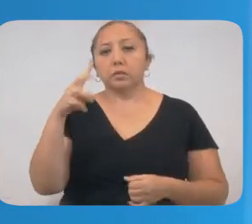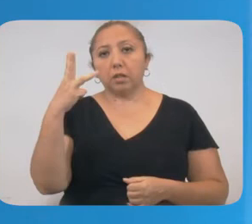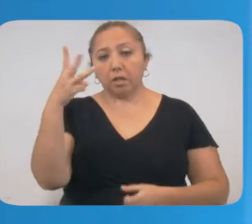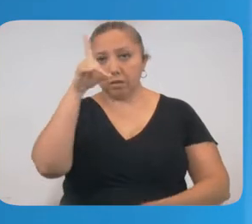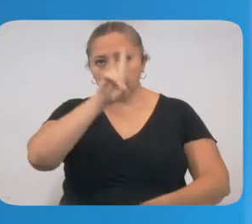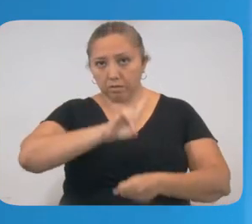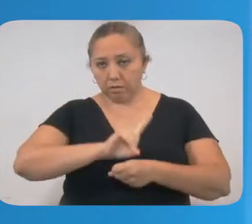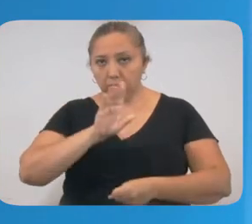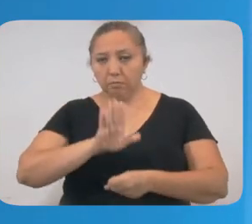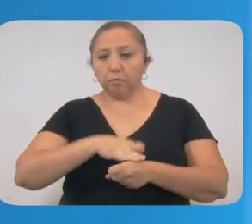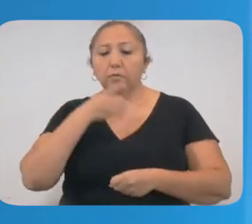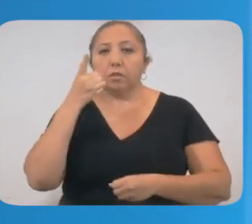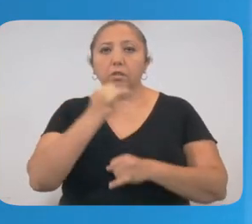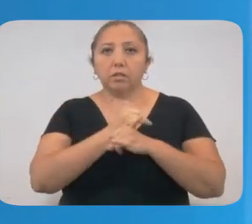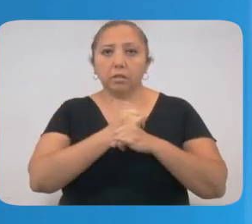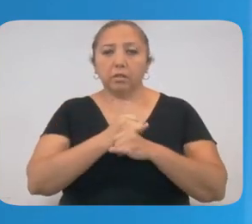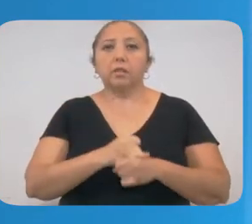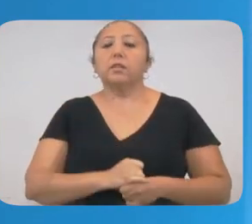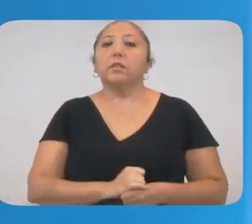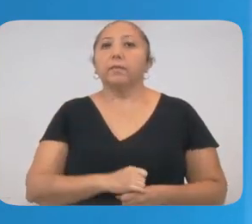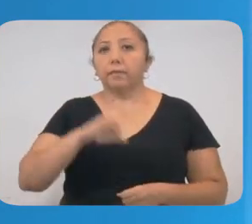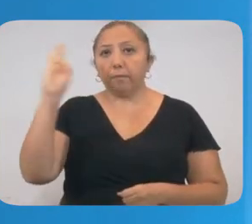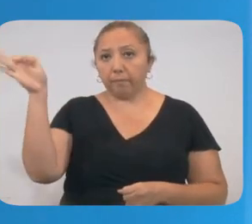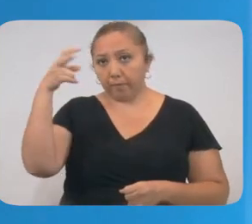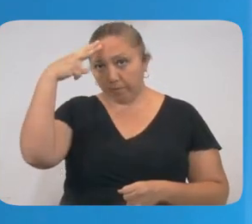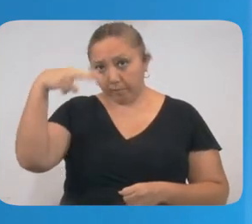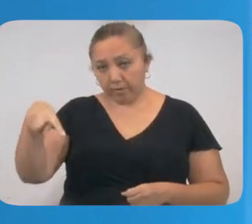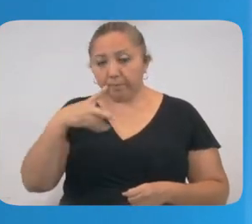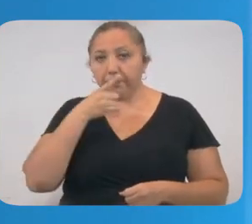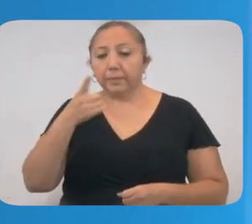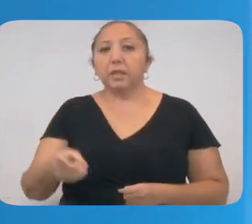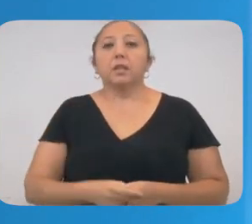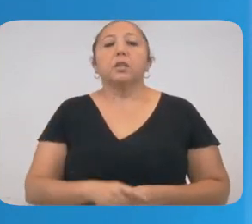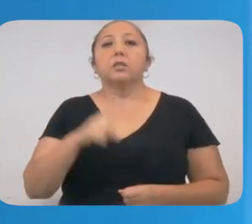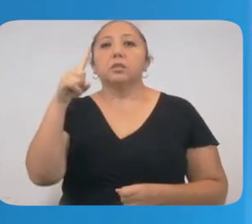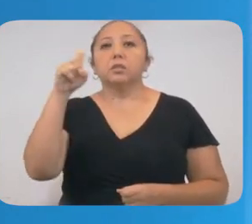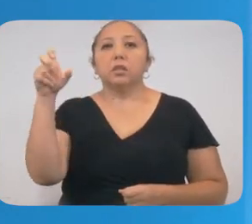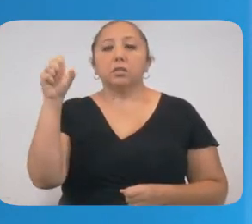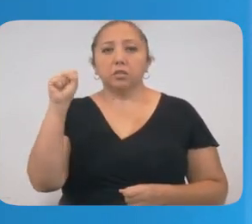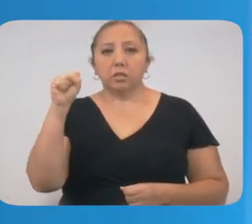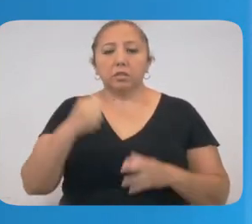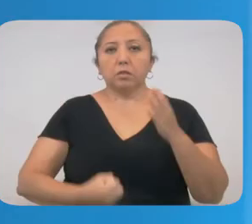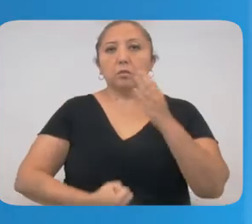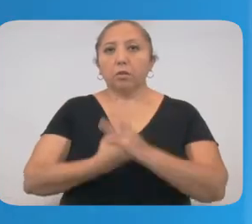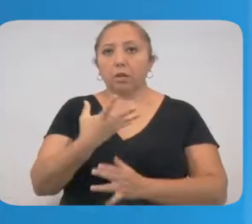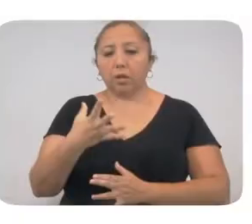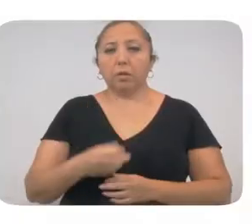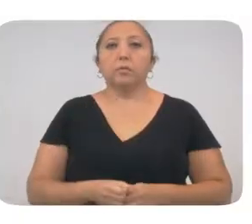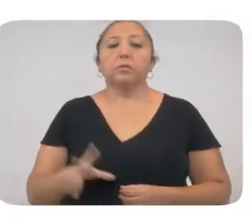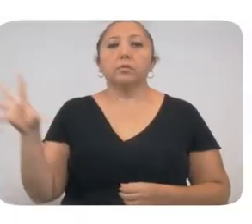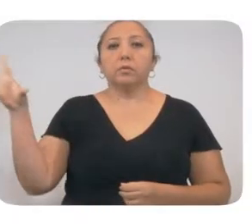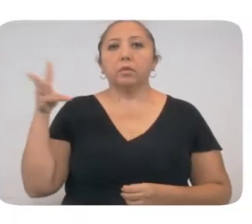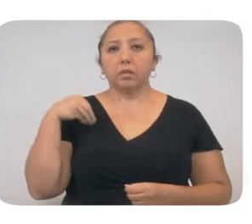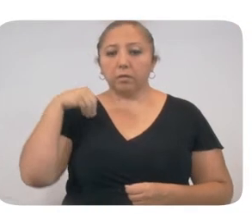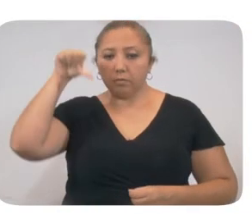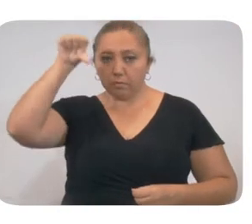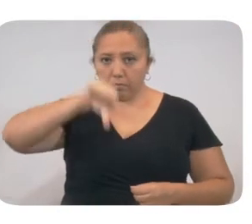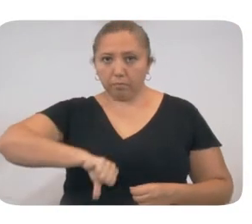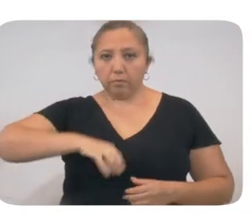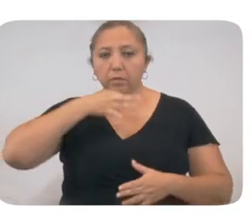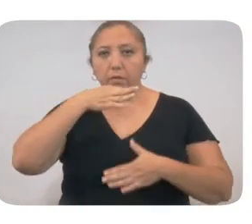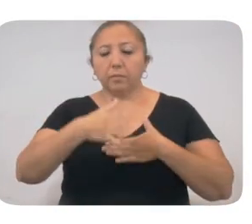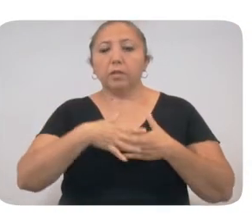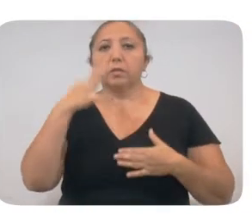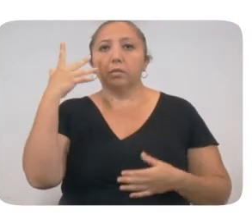de la plataforma federal. Con este acumulado, son 160 nuevos casos los que se reportan hoy, 53 en